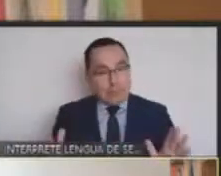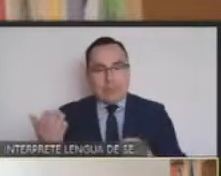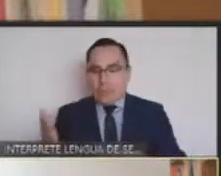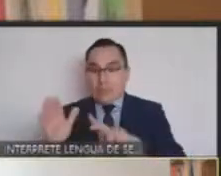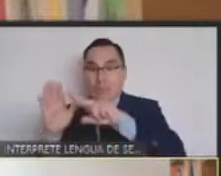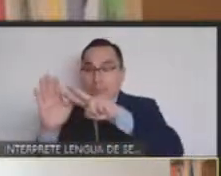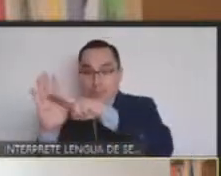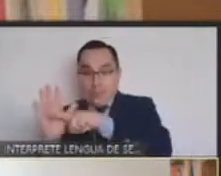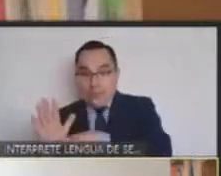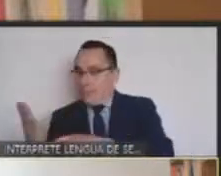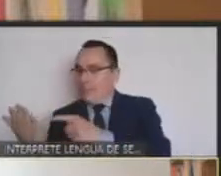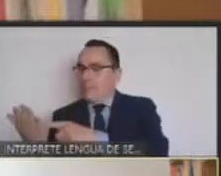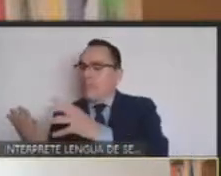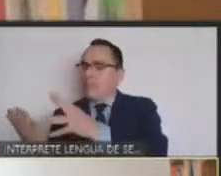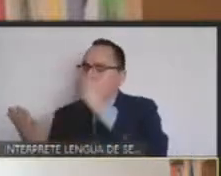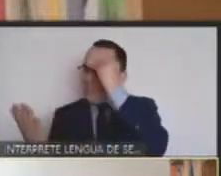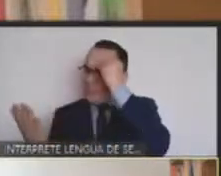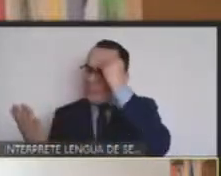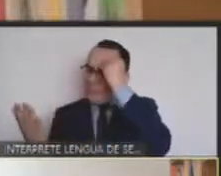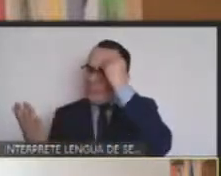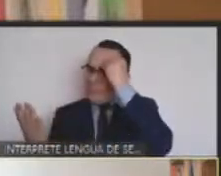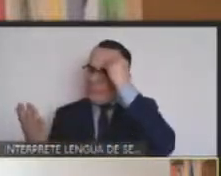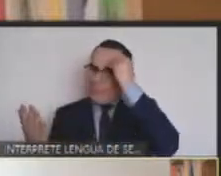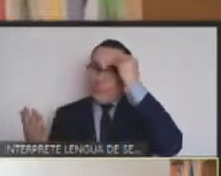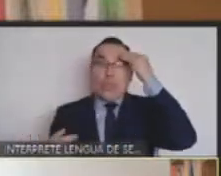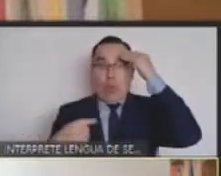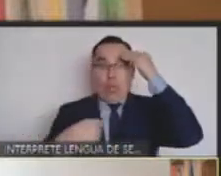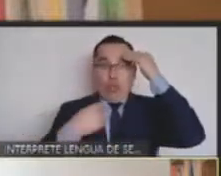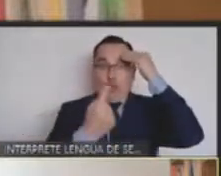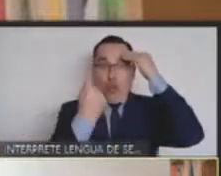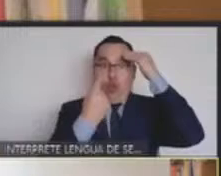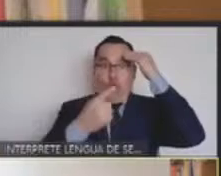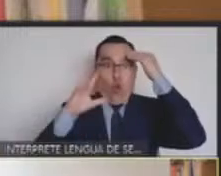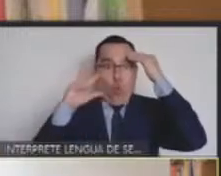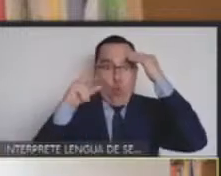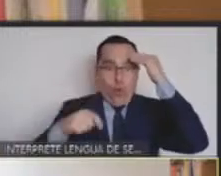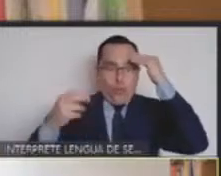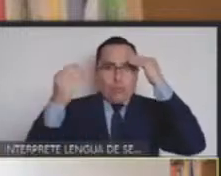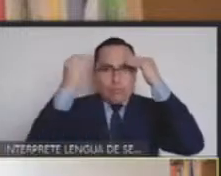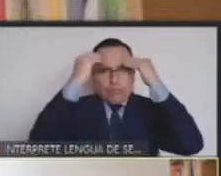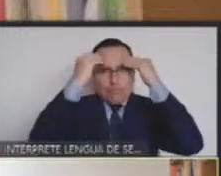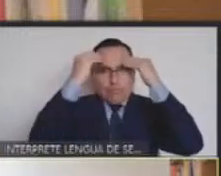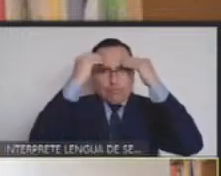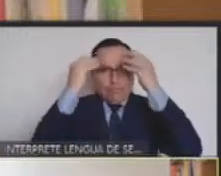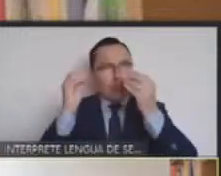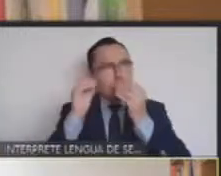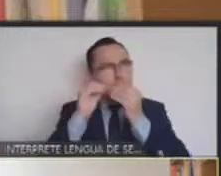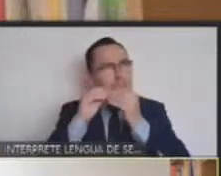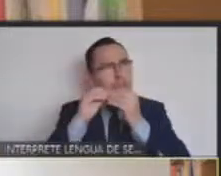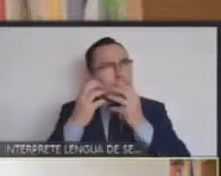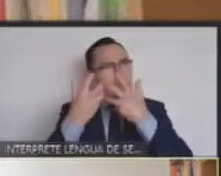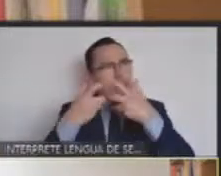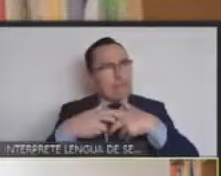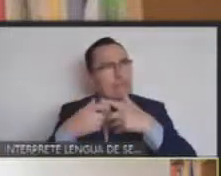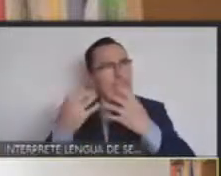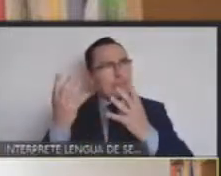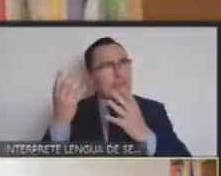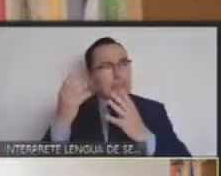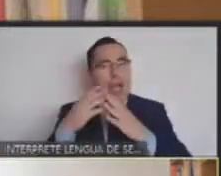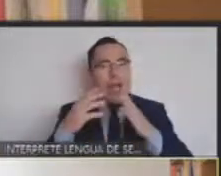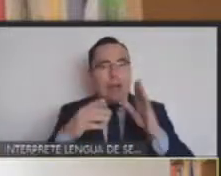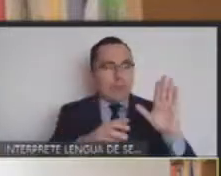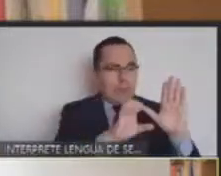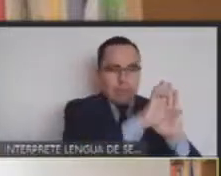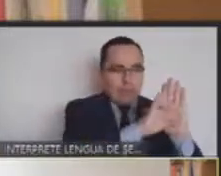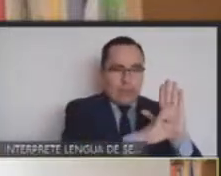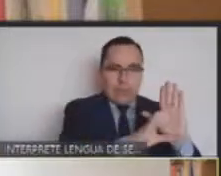pensamiento, debemos concordar que es el juez ético el que mejor hará uso de esa discrecionalidad. Cuando el